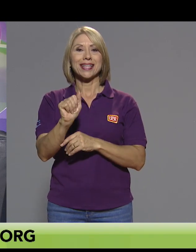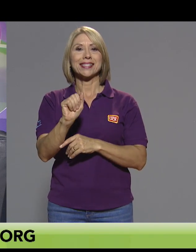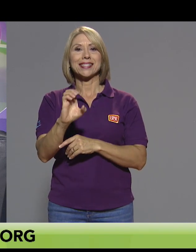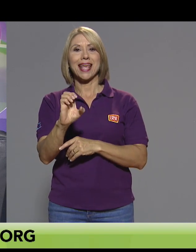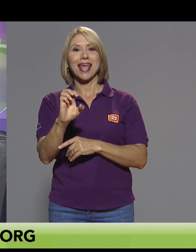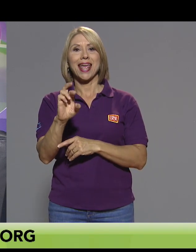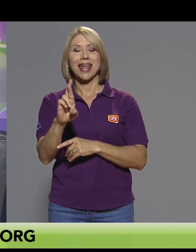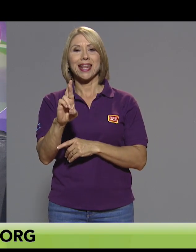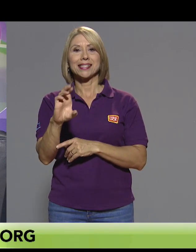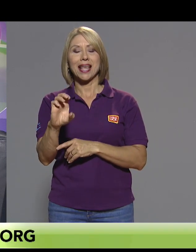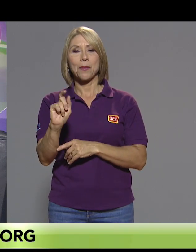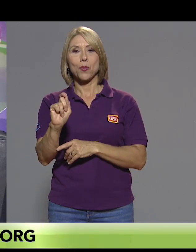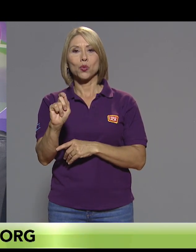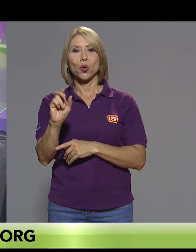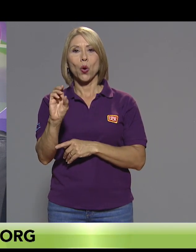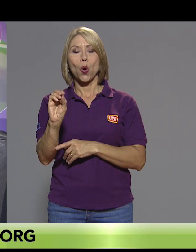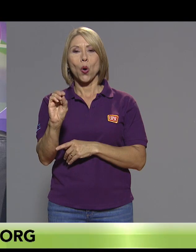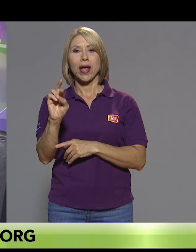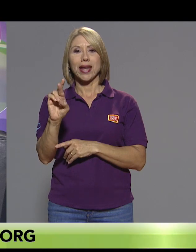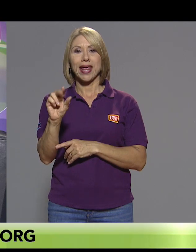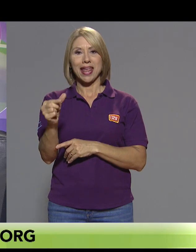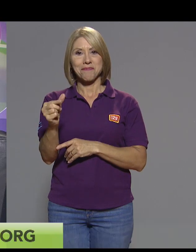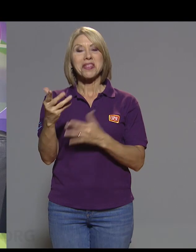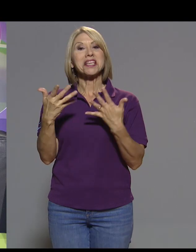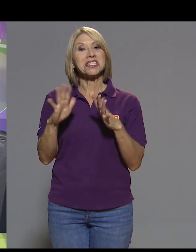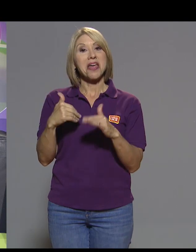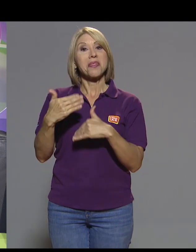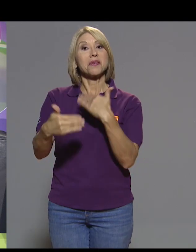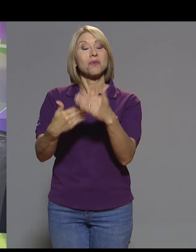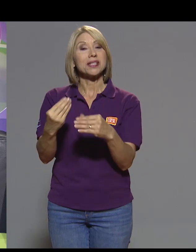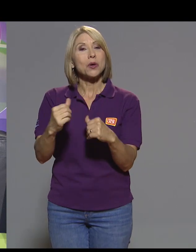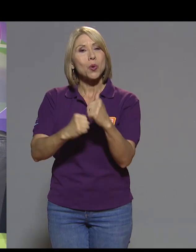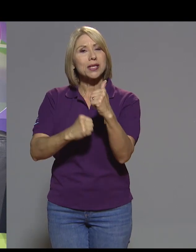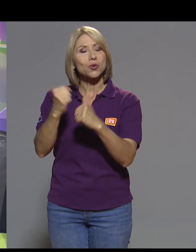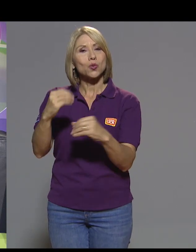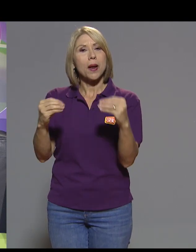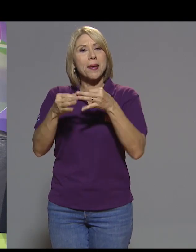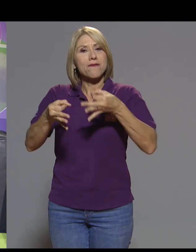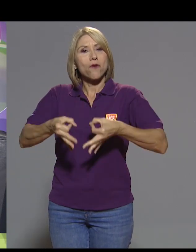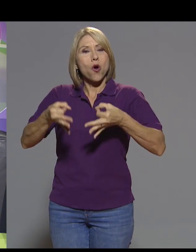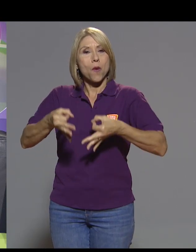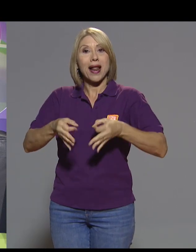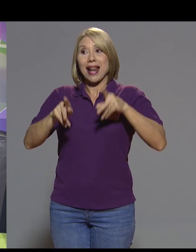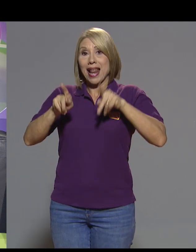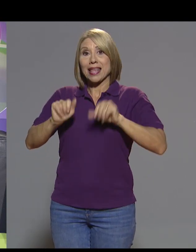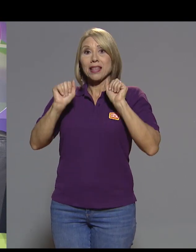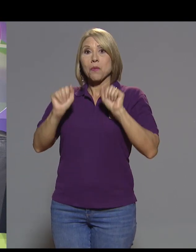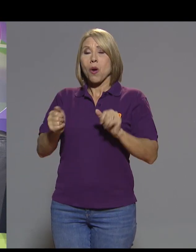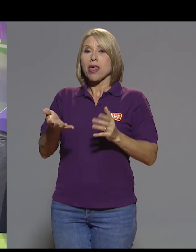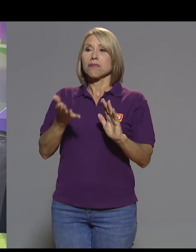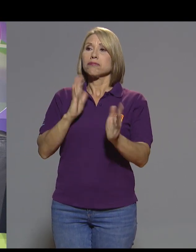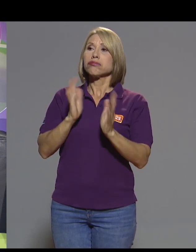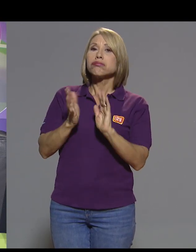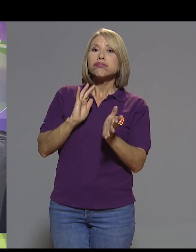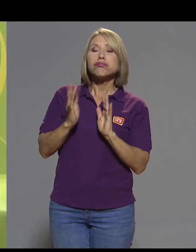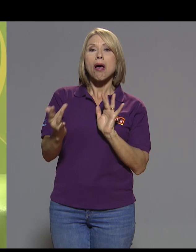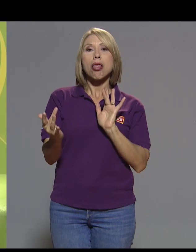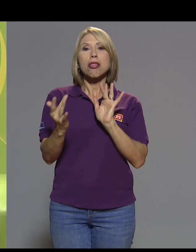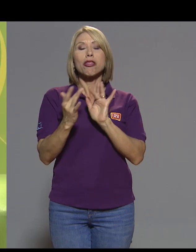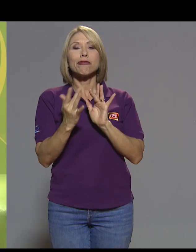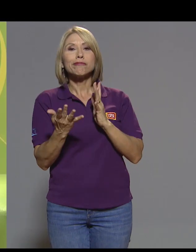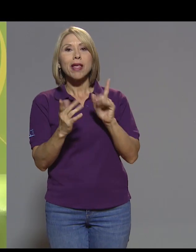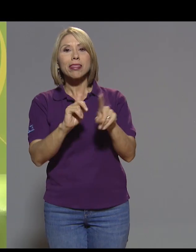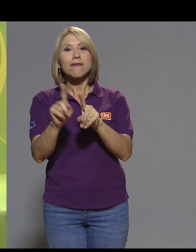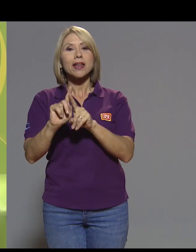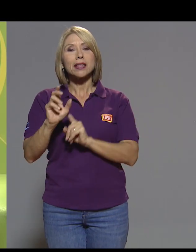ya vamos a tener una estructura un poquito más más formal ya que la gente pueda interactuar por medio del chat por medio diferentes